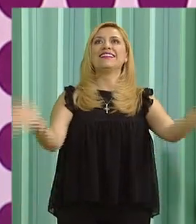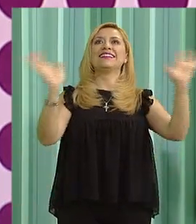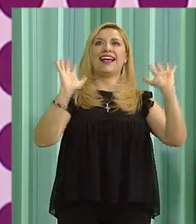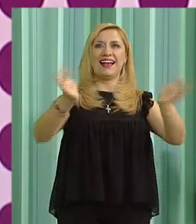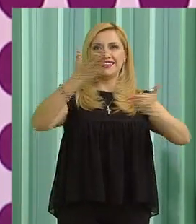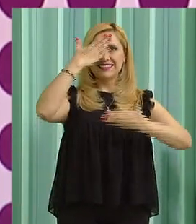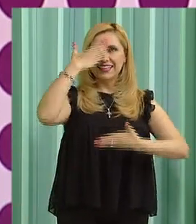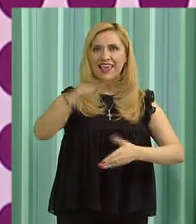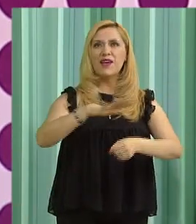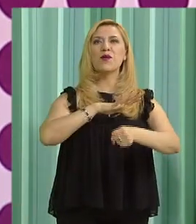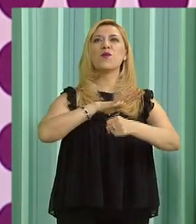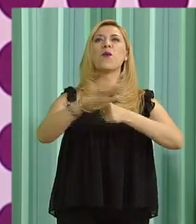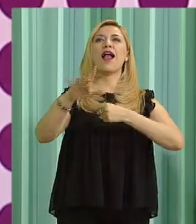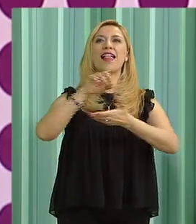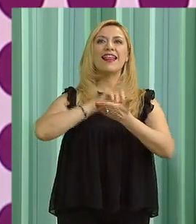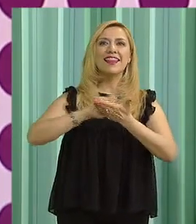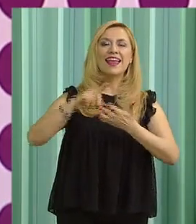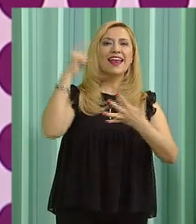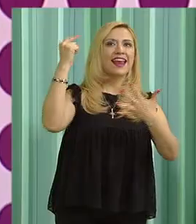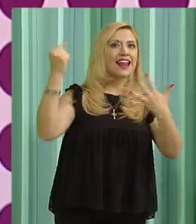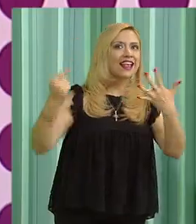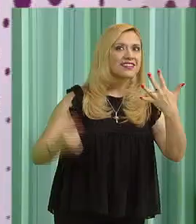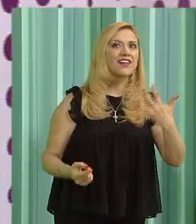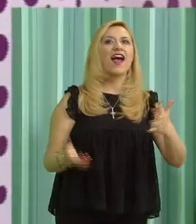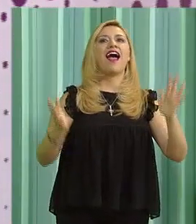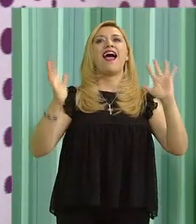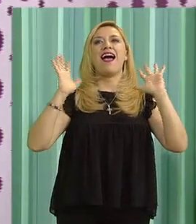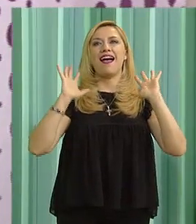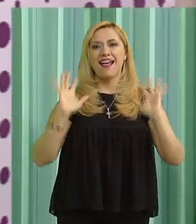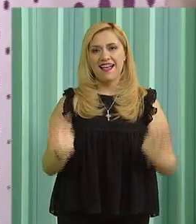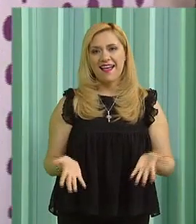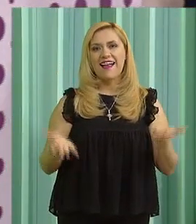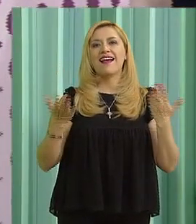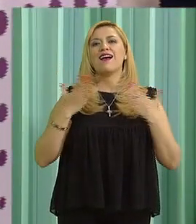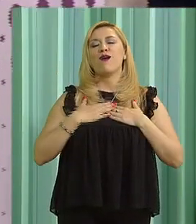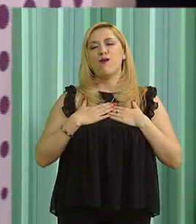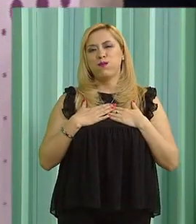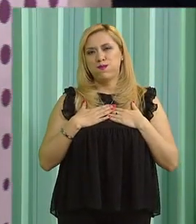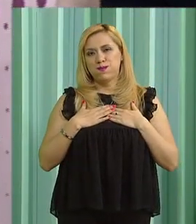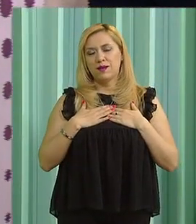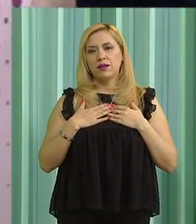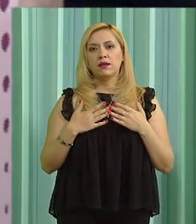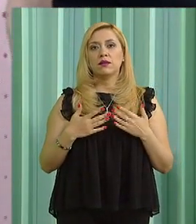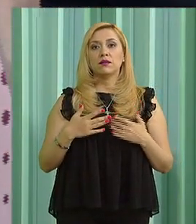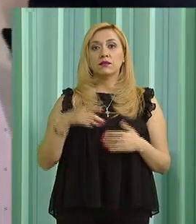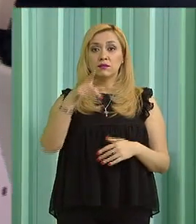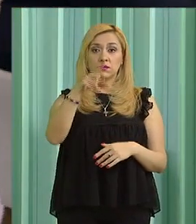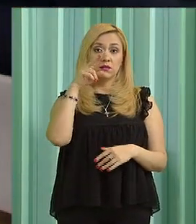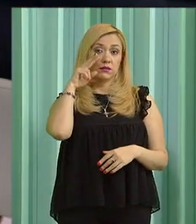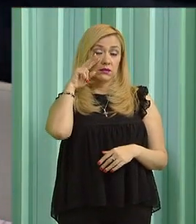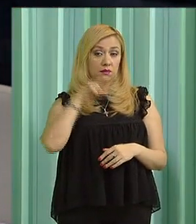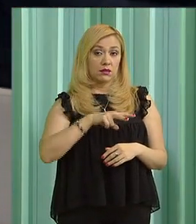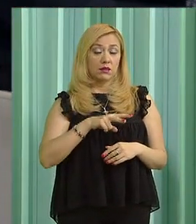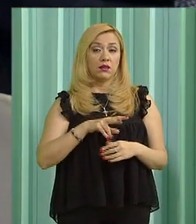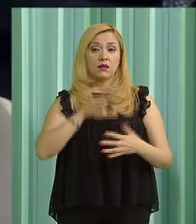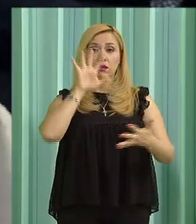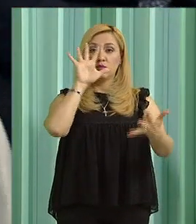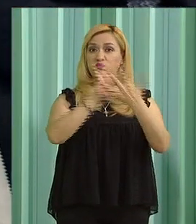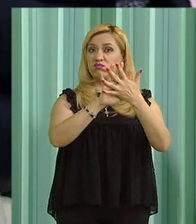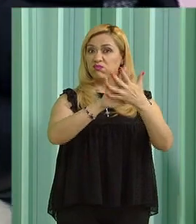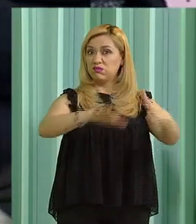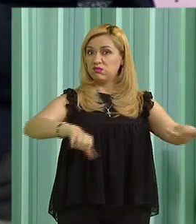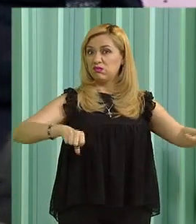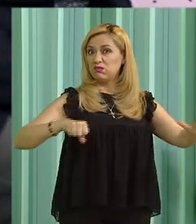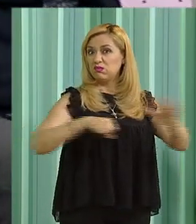derechos. Pero además, esto es muy importante porque si tomamos en cuenta que el